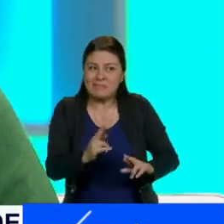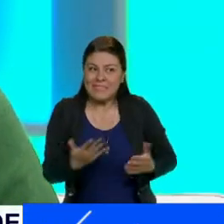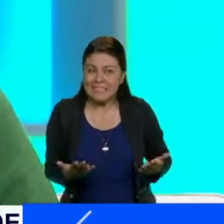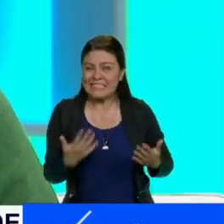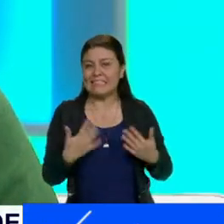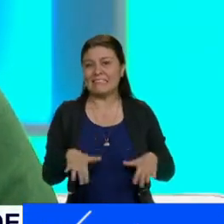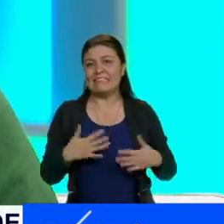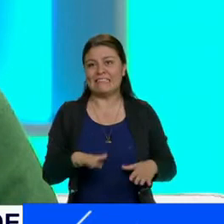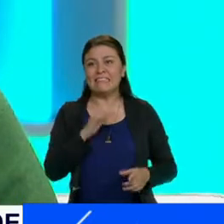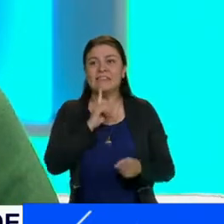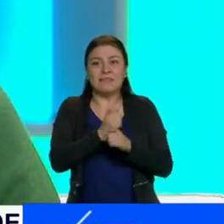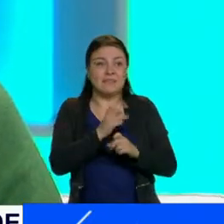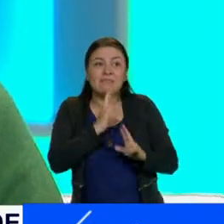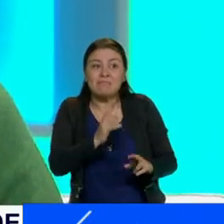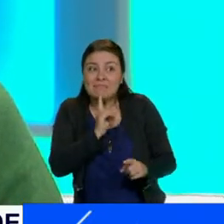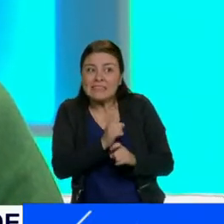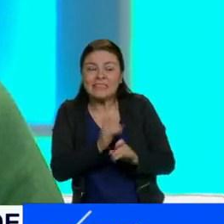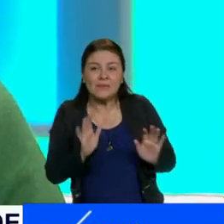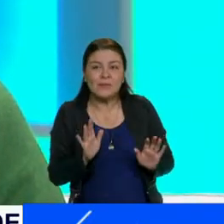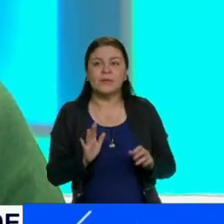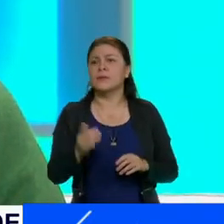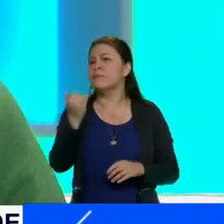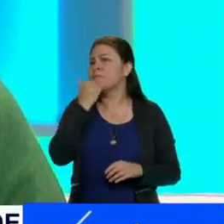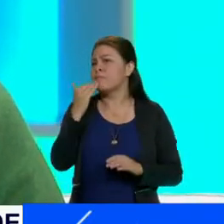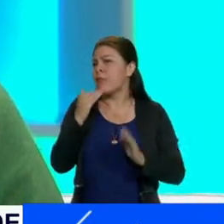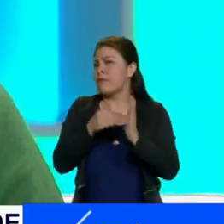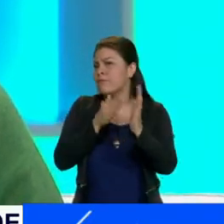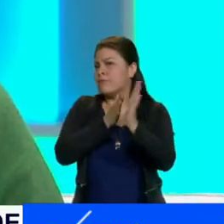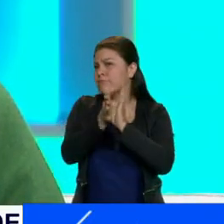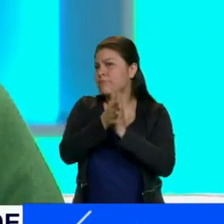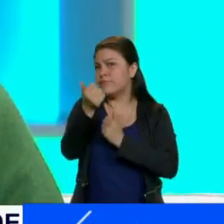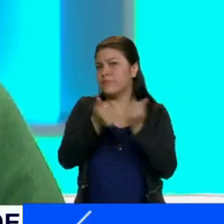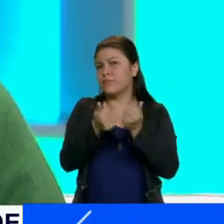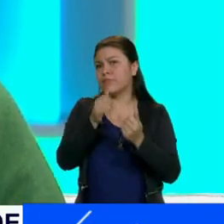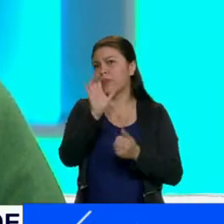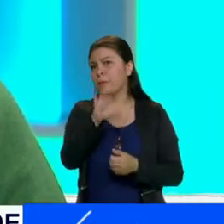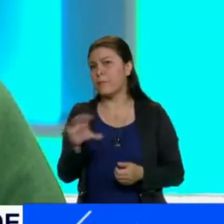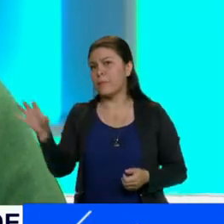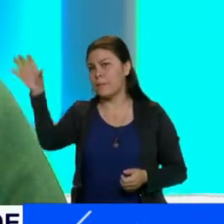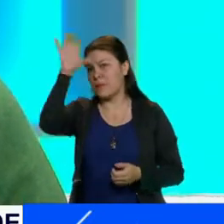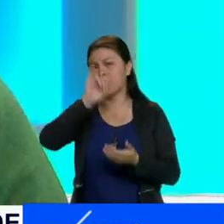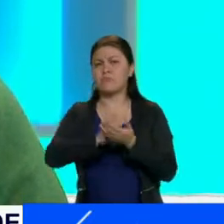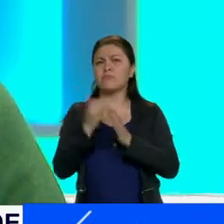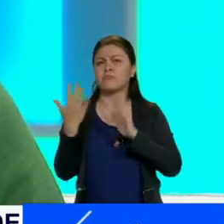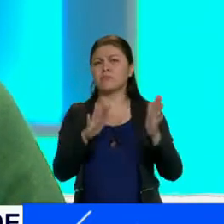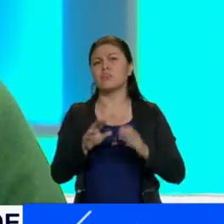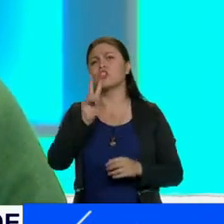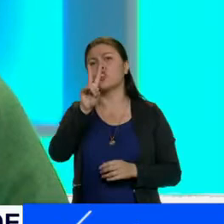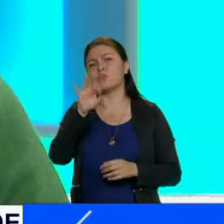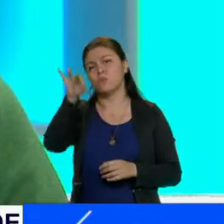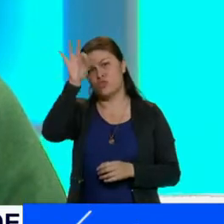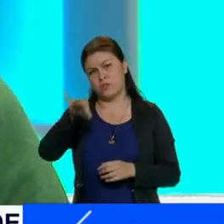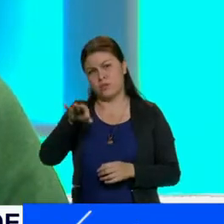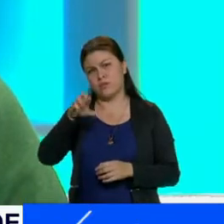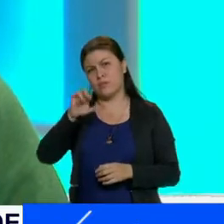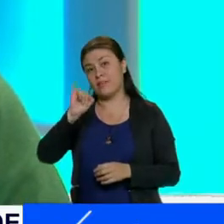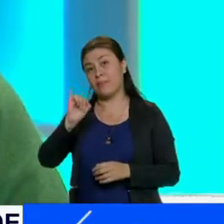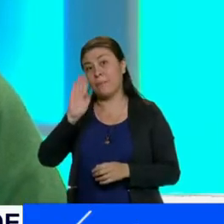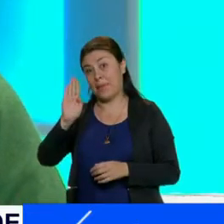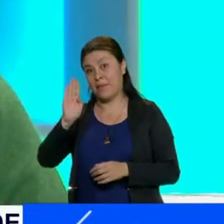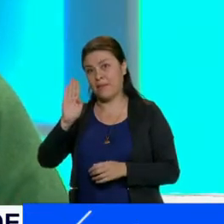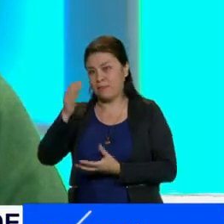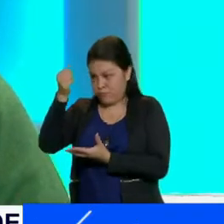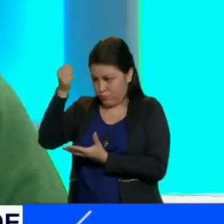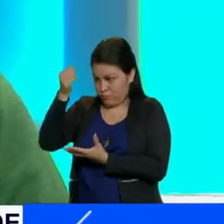sí le puedo decir que, por ejemplo, los países de la OCDE invierten cerca del 2% de su PIB en